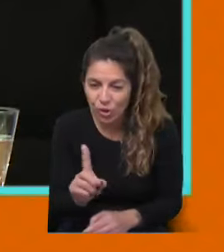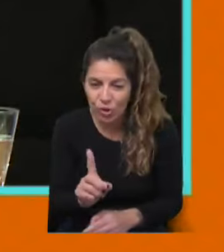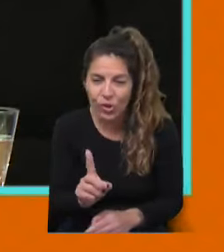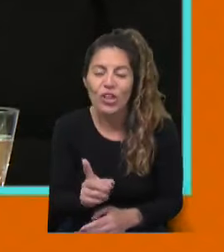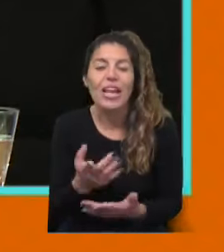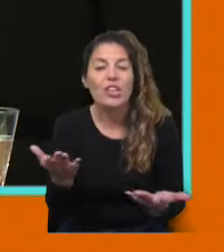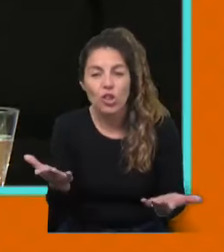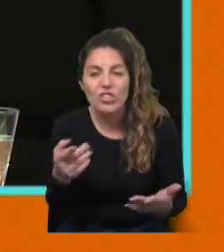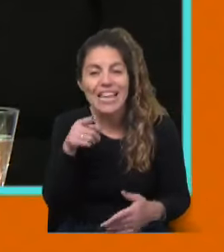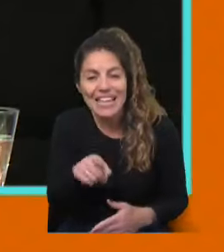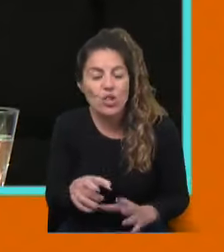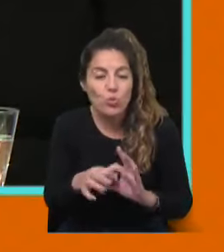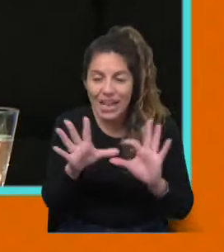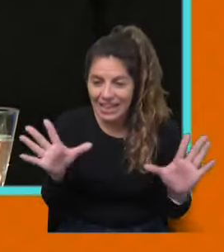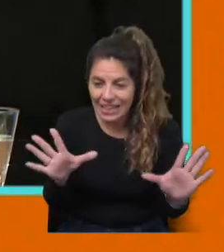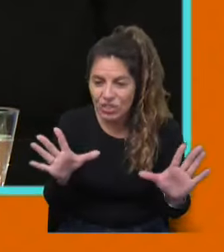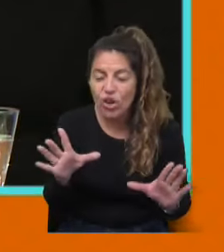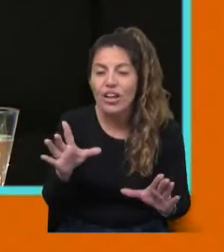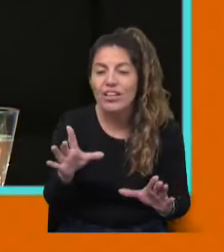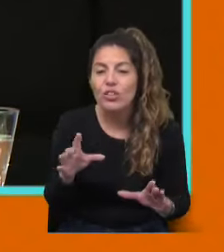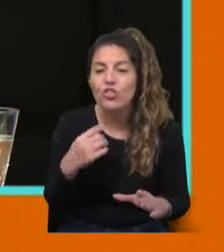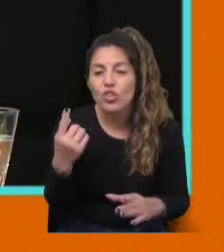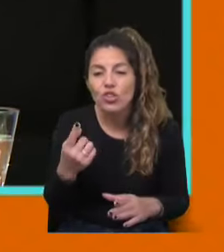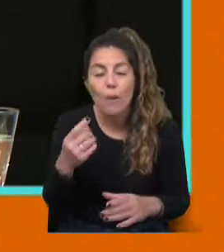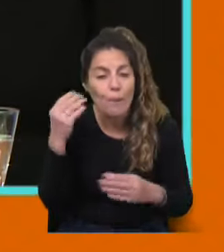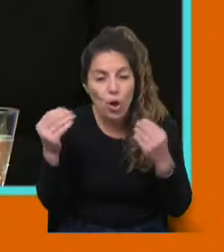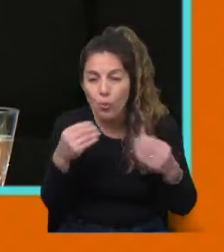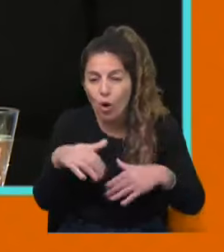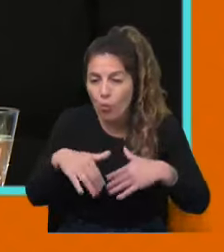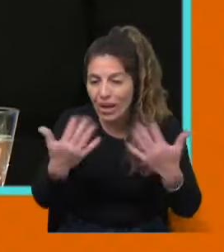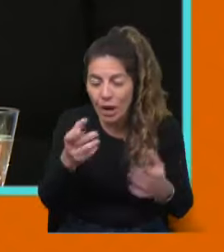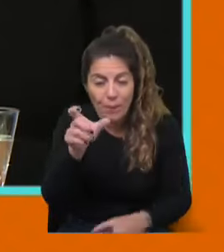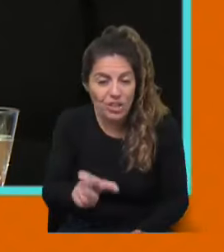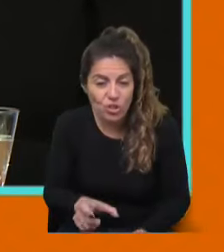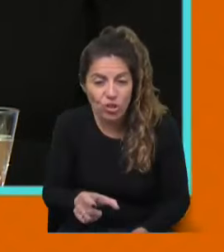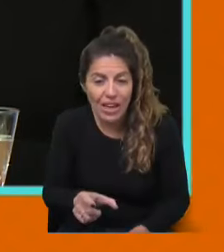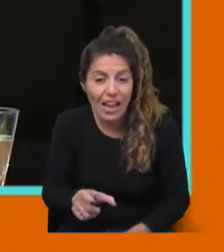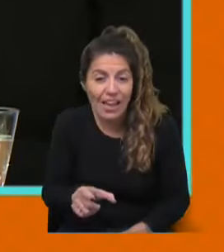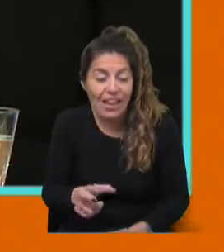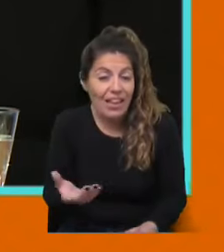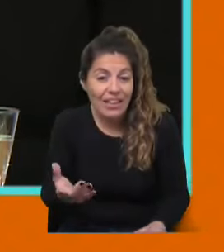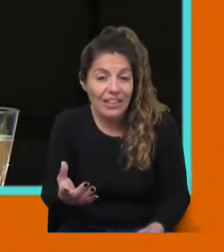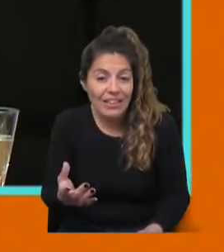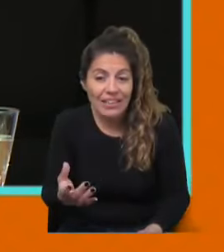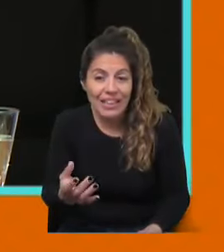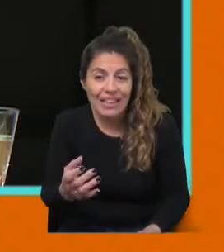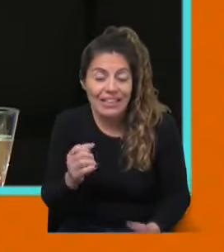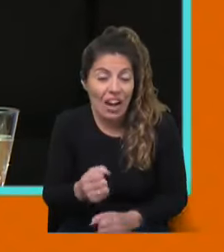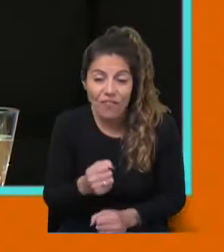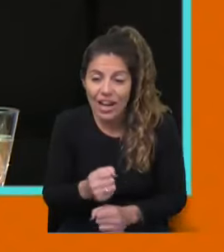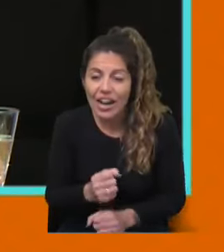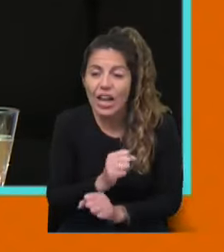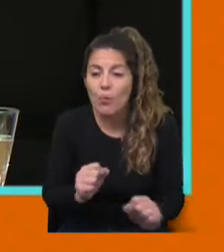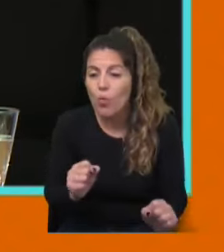Entonces, esta es una aclaración que decimos. Estamos preocupados como cualquier persona que vive de su trabajo, que ve que puede